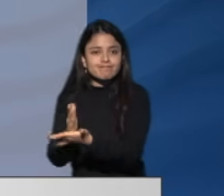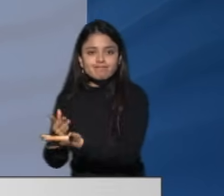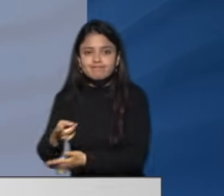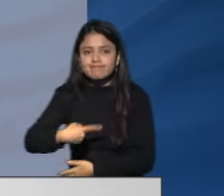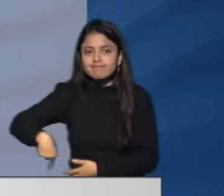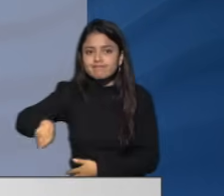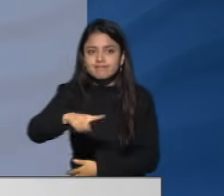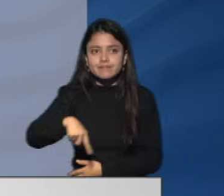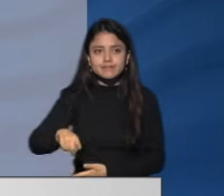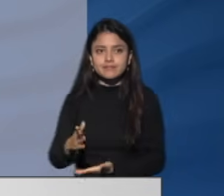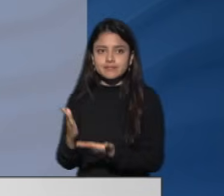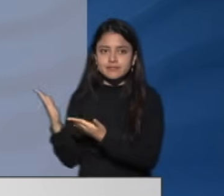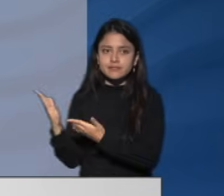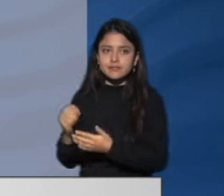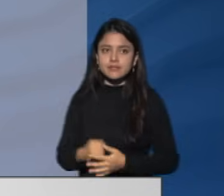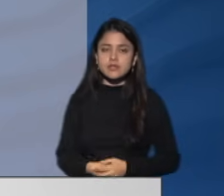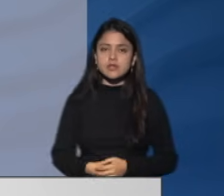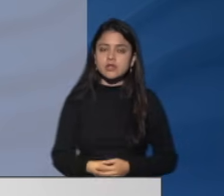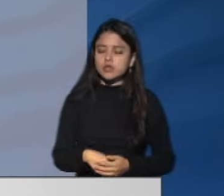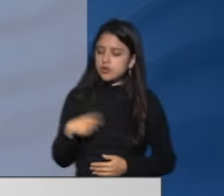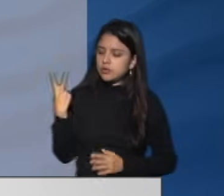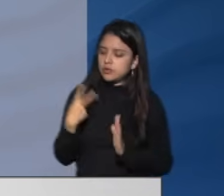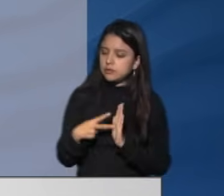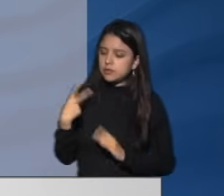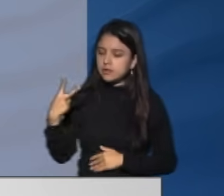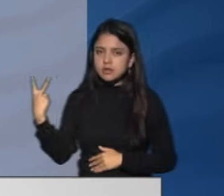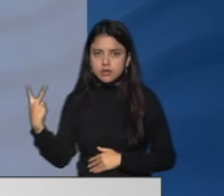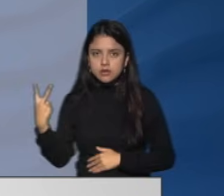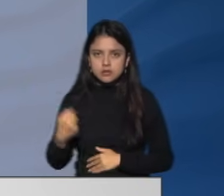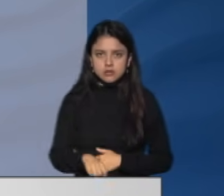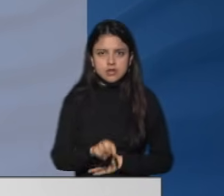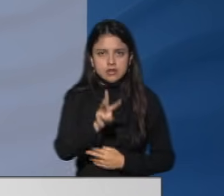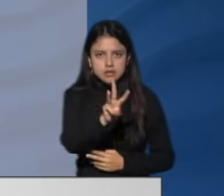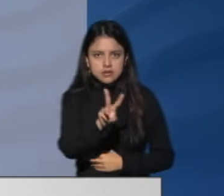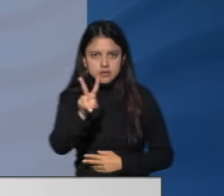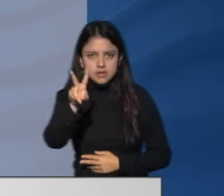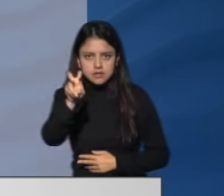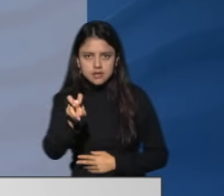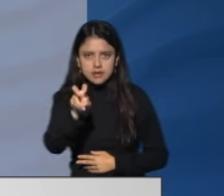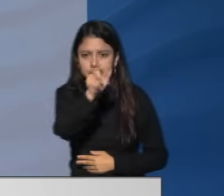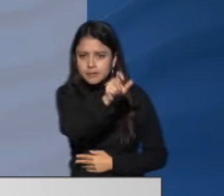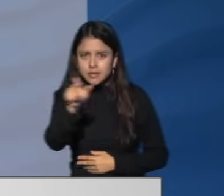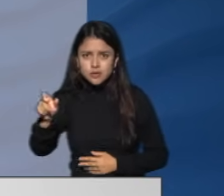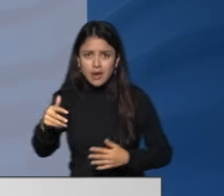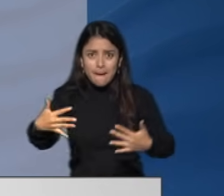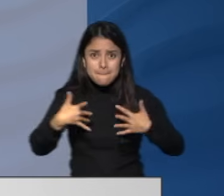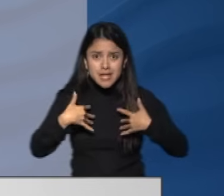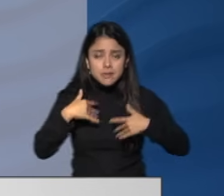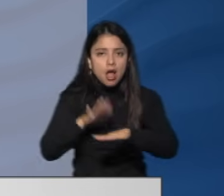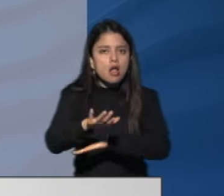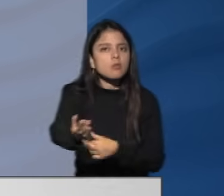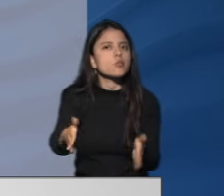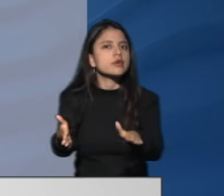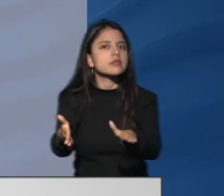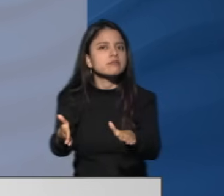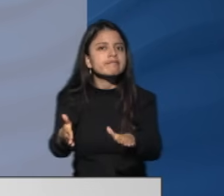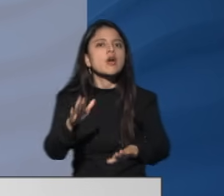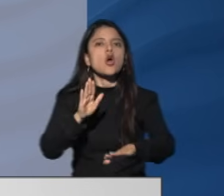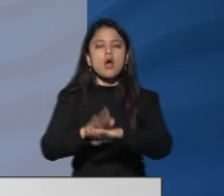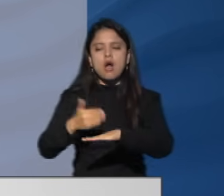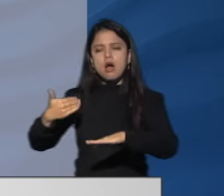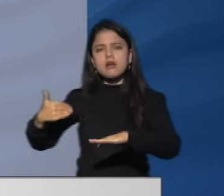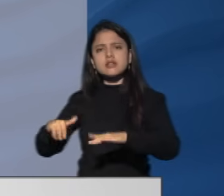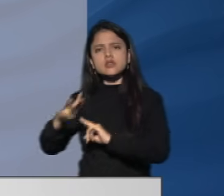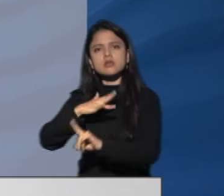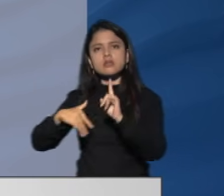de Cali. Durante el año 2022 se presentaron 327 víctimas fatales en accidentes de tránsito. Aunque esta problemática